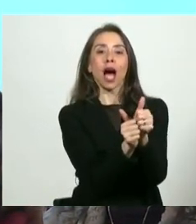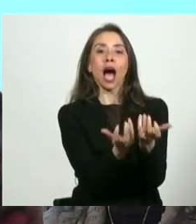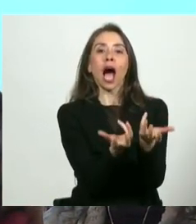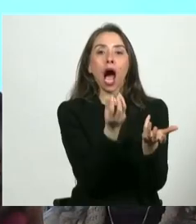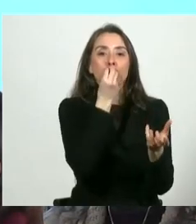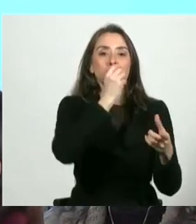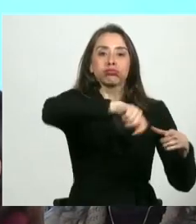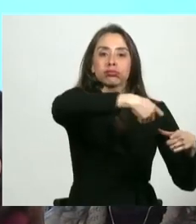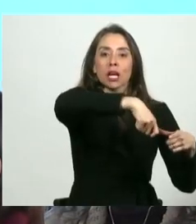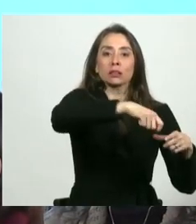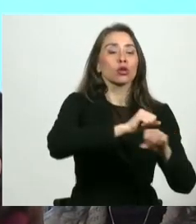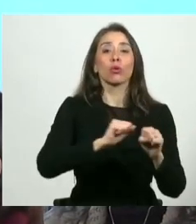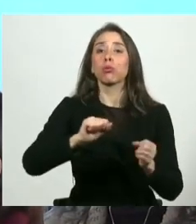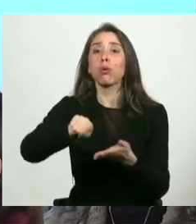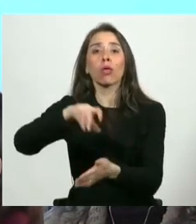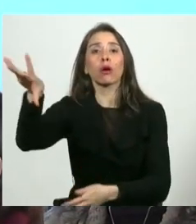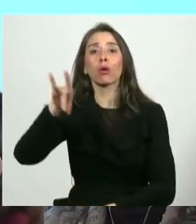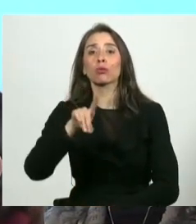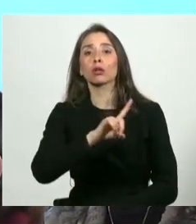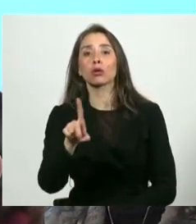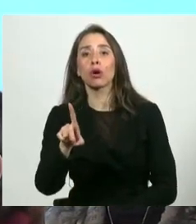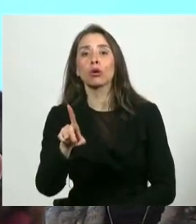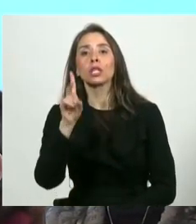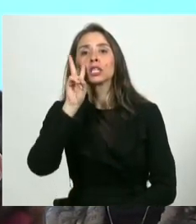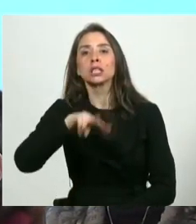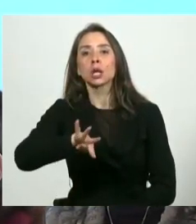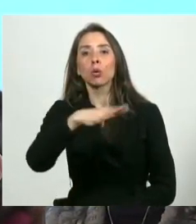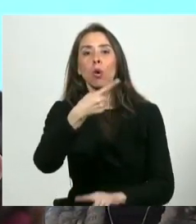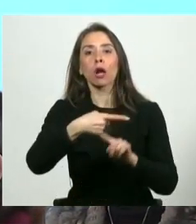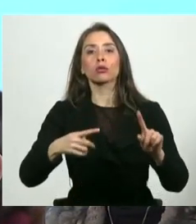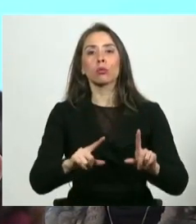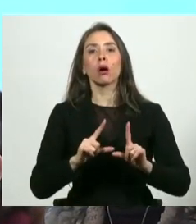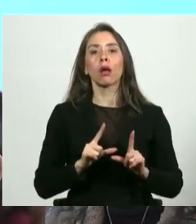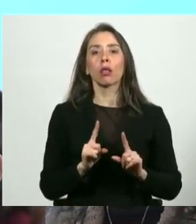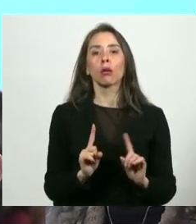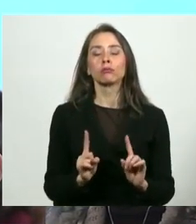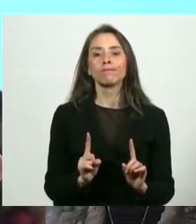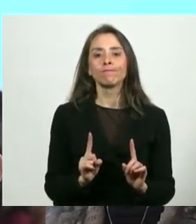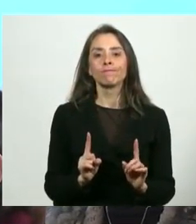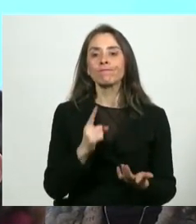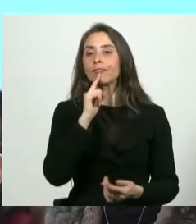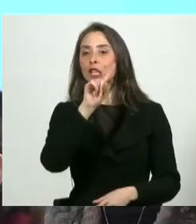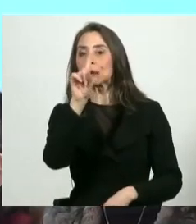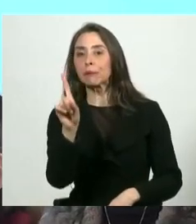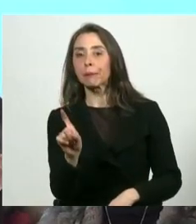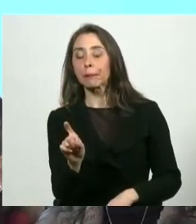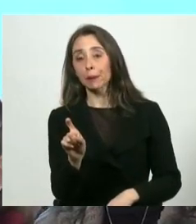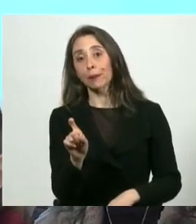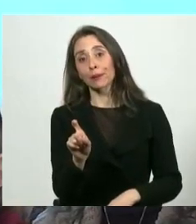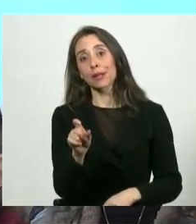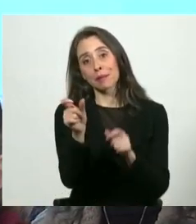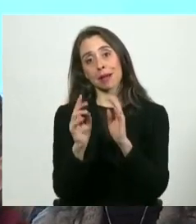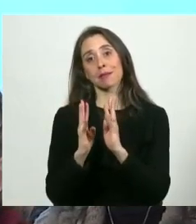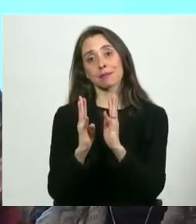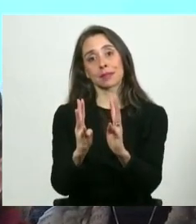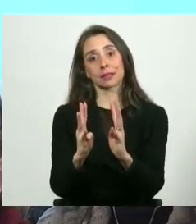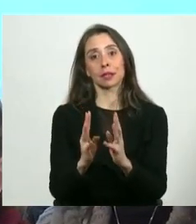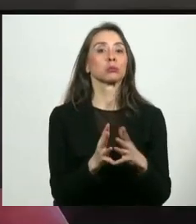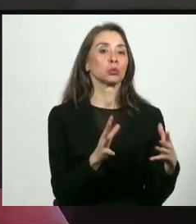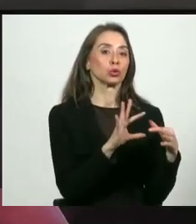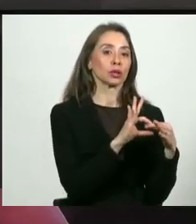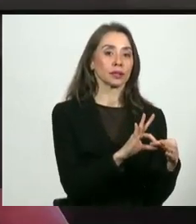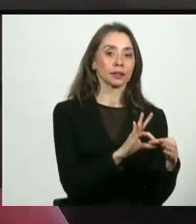un casino, pero no las podemos contratar porque no tienen cuarto medio. Entonces, esa es mi pregunta para el panel. Bueno, gracias.